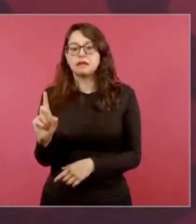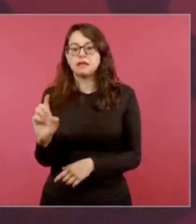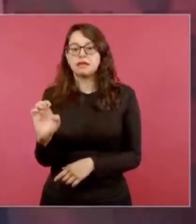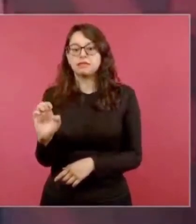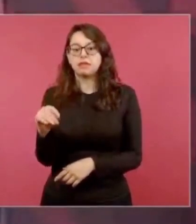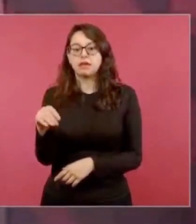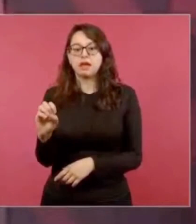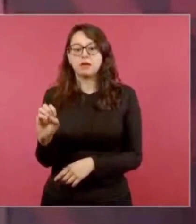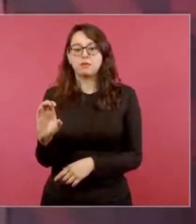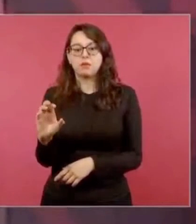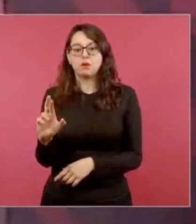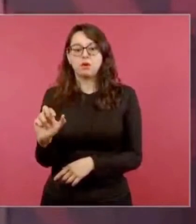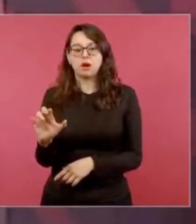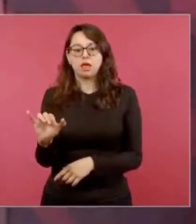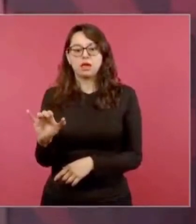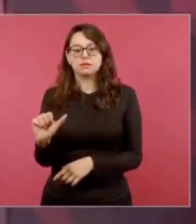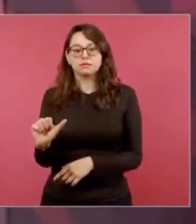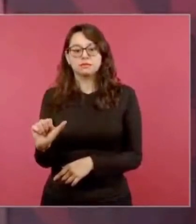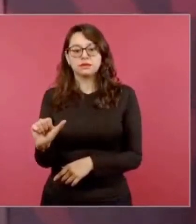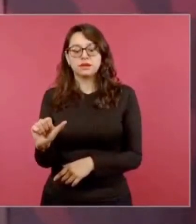que incluso se adelanta